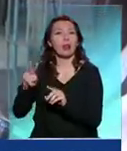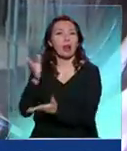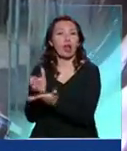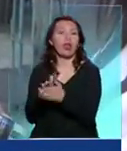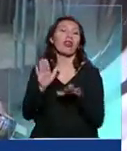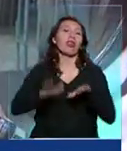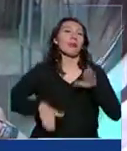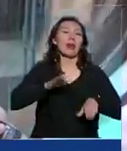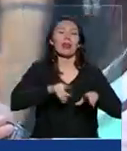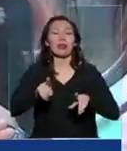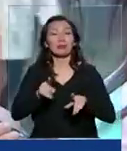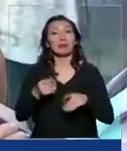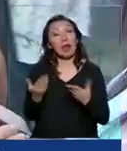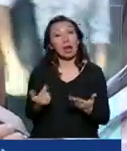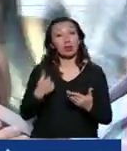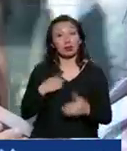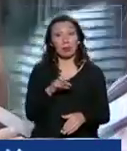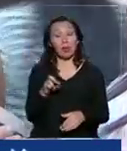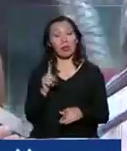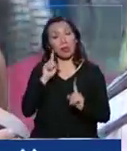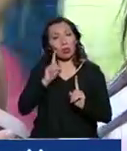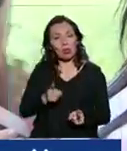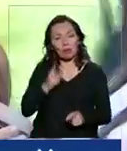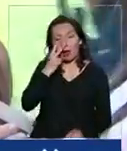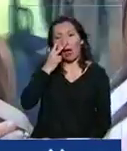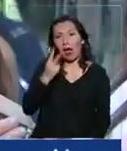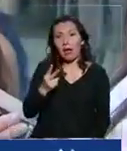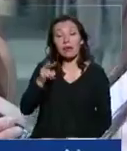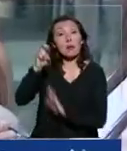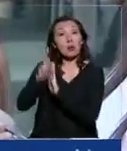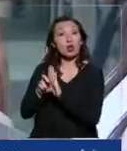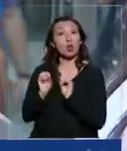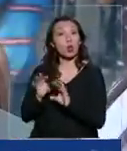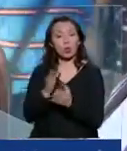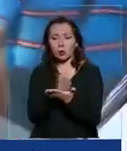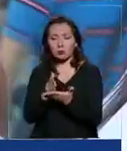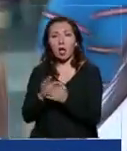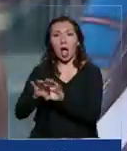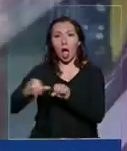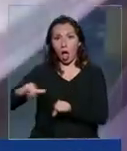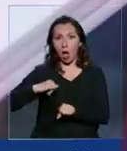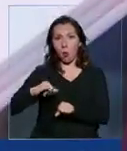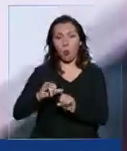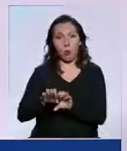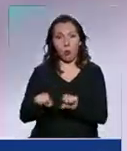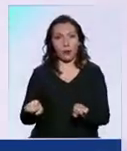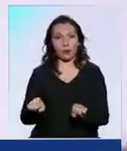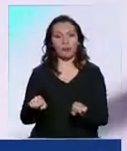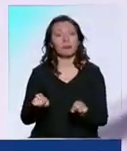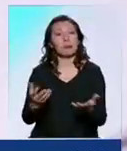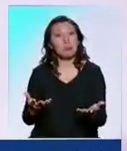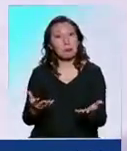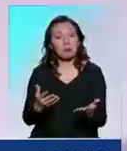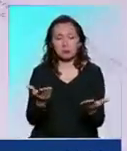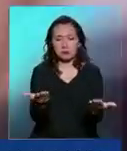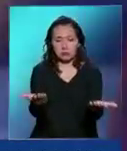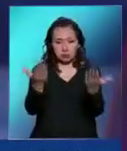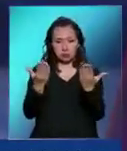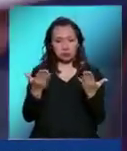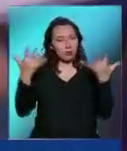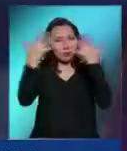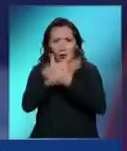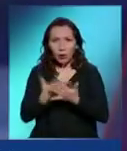eso, ahí como apoderados nosotros tenemos que ver que el proyecto educativo esté de acuerdo a nosotros. A simple vista, no son capaces de